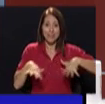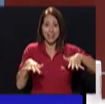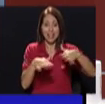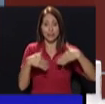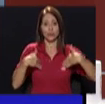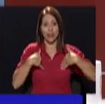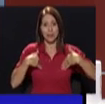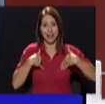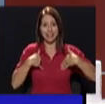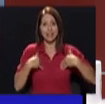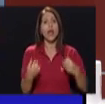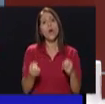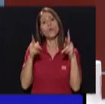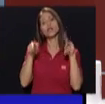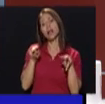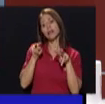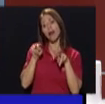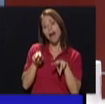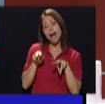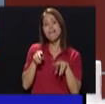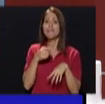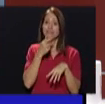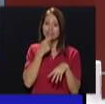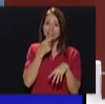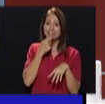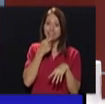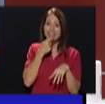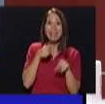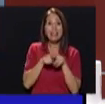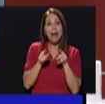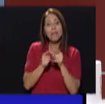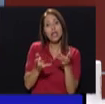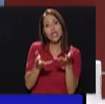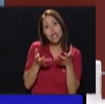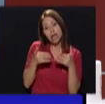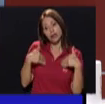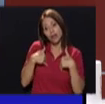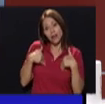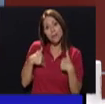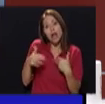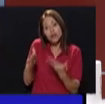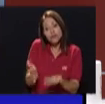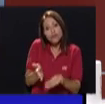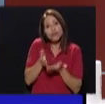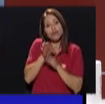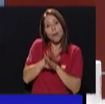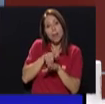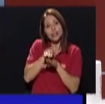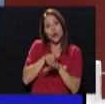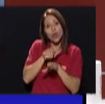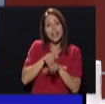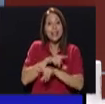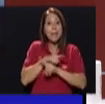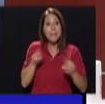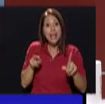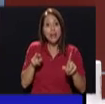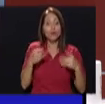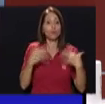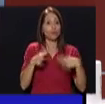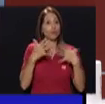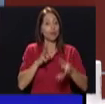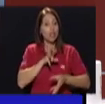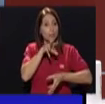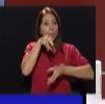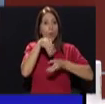hábitats de estos animales. A mucha gente esto le parece simpático y hasta quieren tener a estos animales como mascotas,